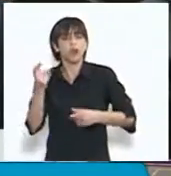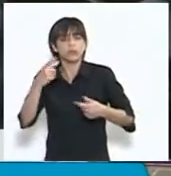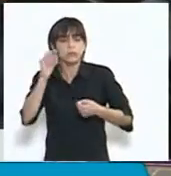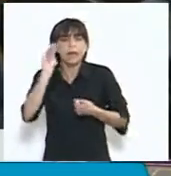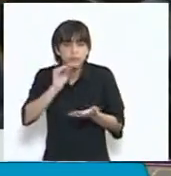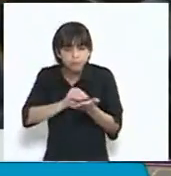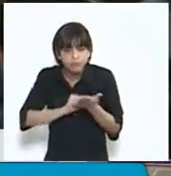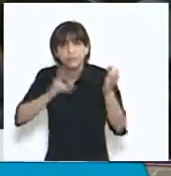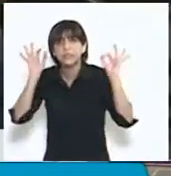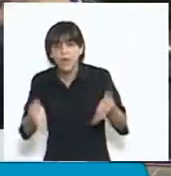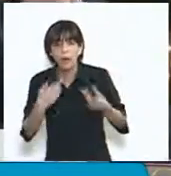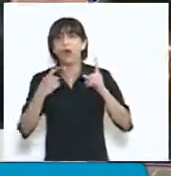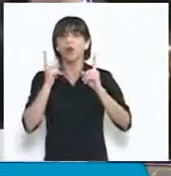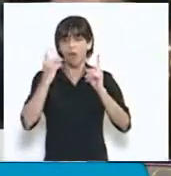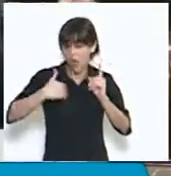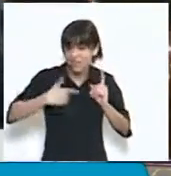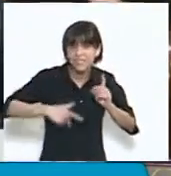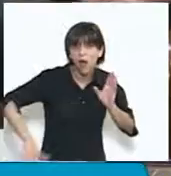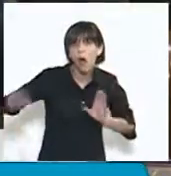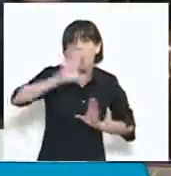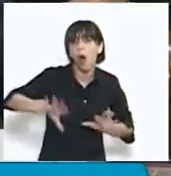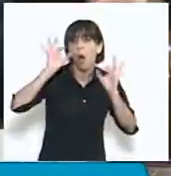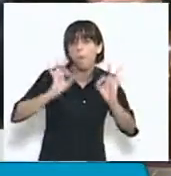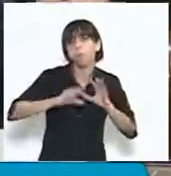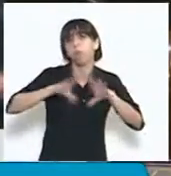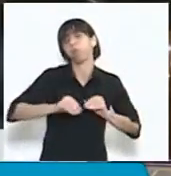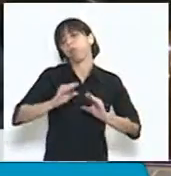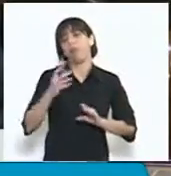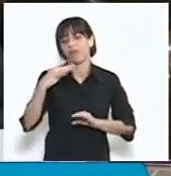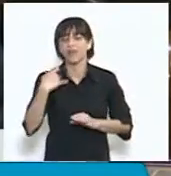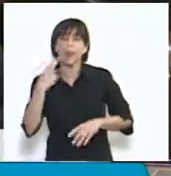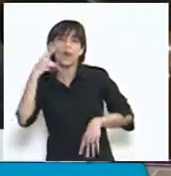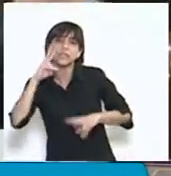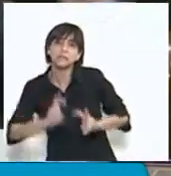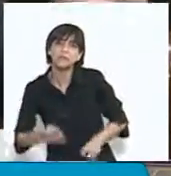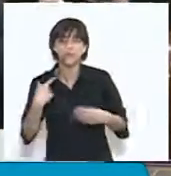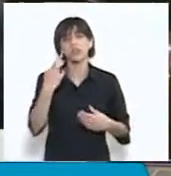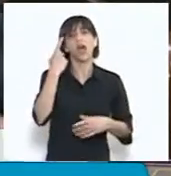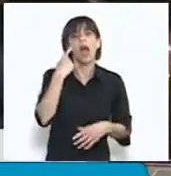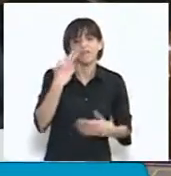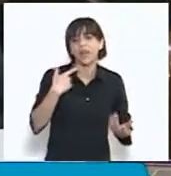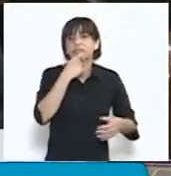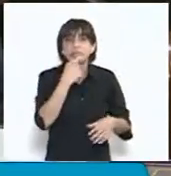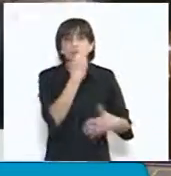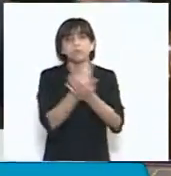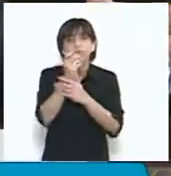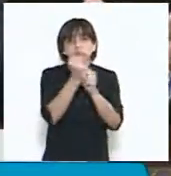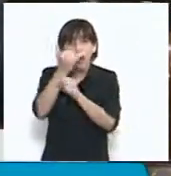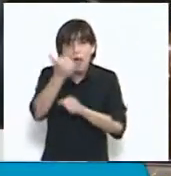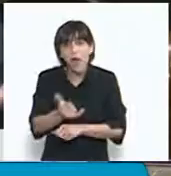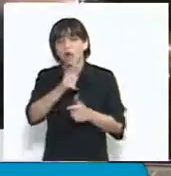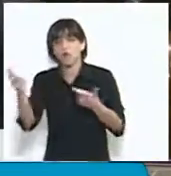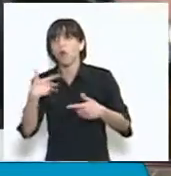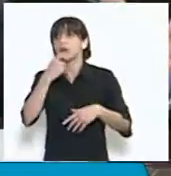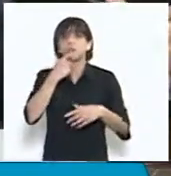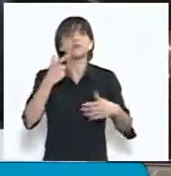país la evolución social, la retracción social, la desocupación, la caída del